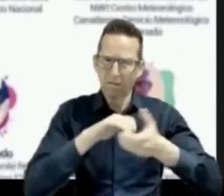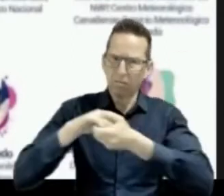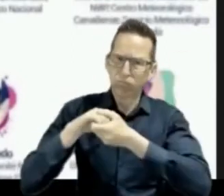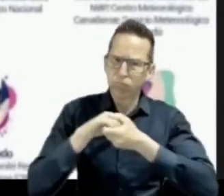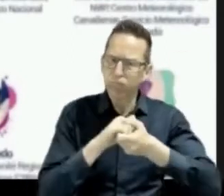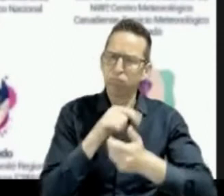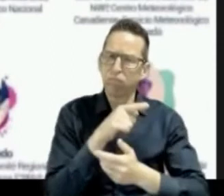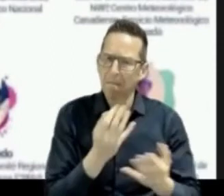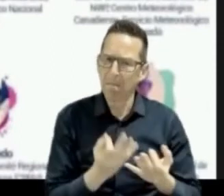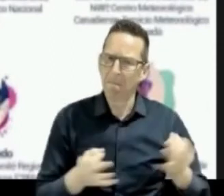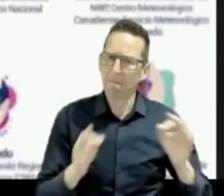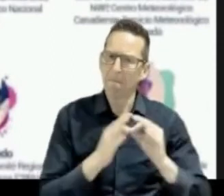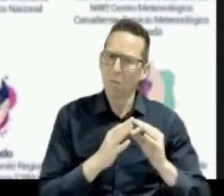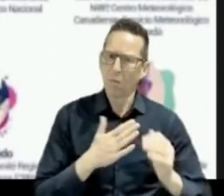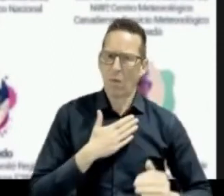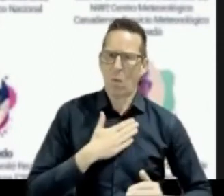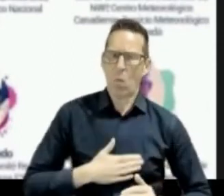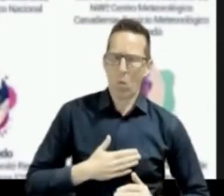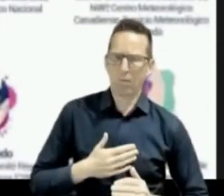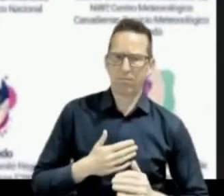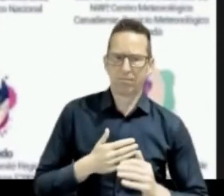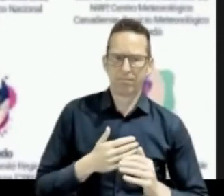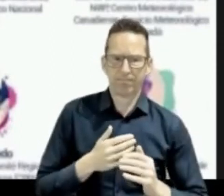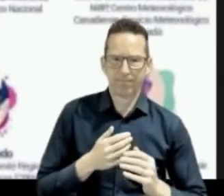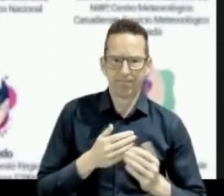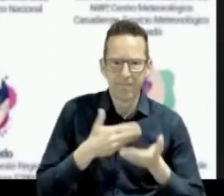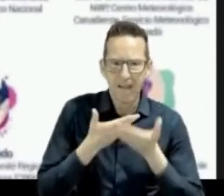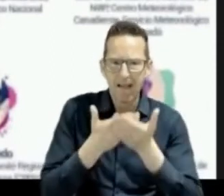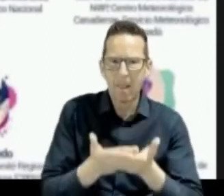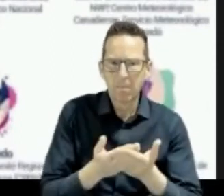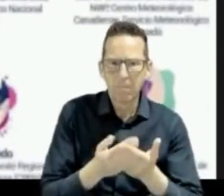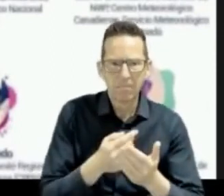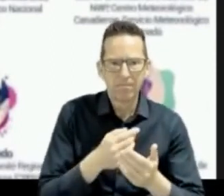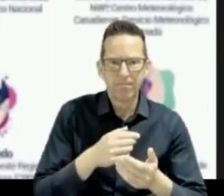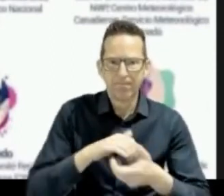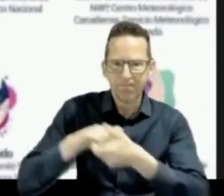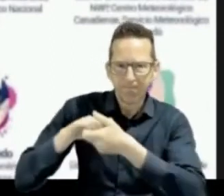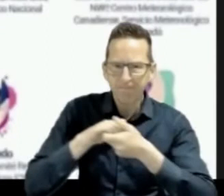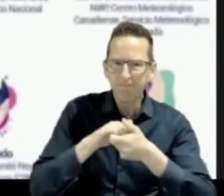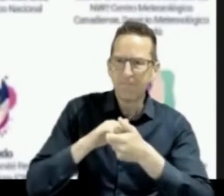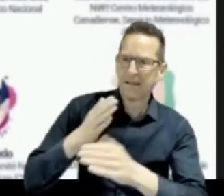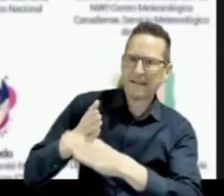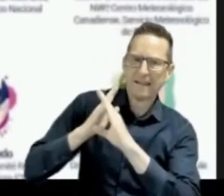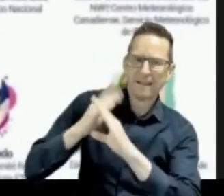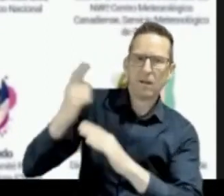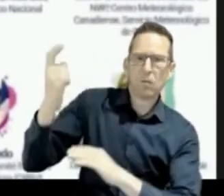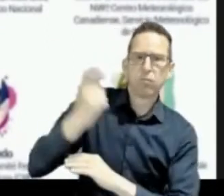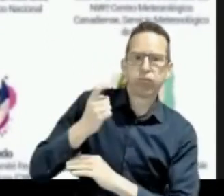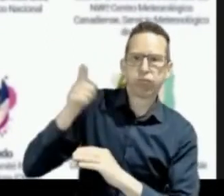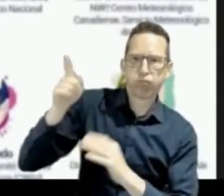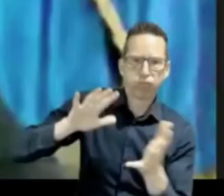I would like to continue with our last speaker in this morning Dr. Osvaldo Moraes